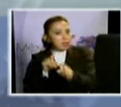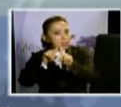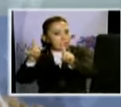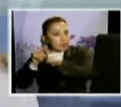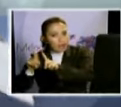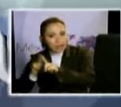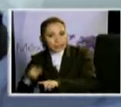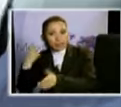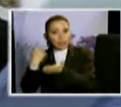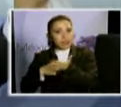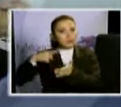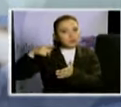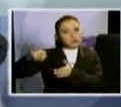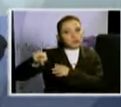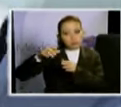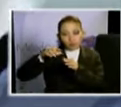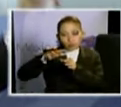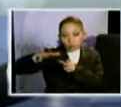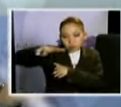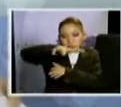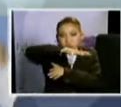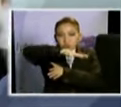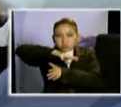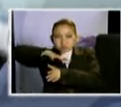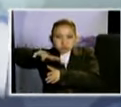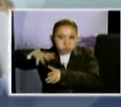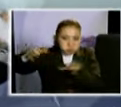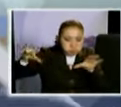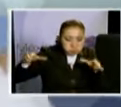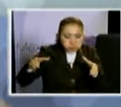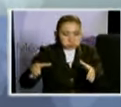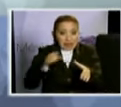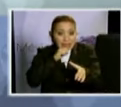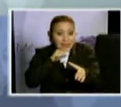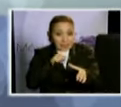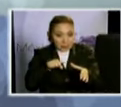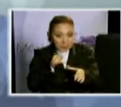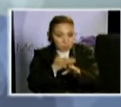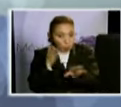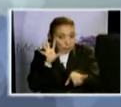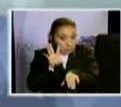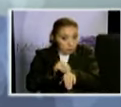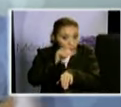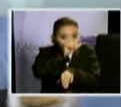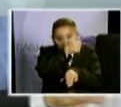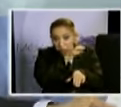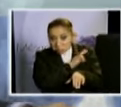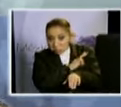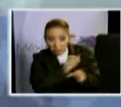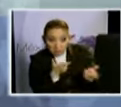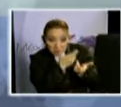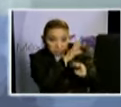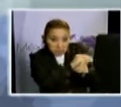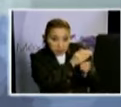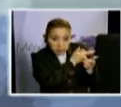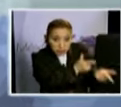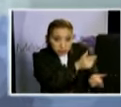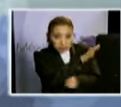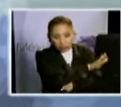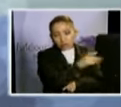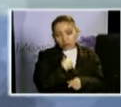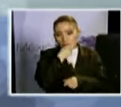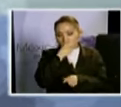distintos dentro de ese paraguas, dentro de esa umbrella, que sea también muy permisiva con otras posibilidades. Y usted ha hecho énfasis,